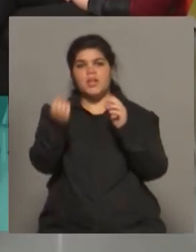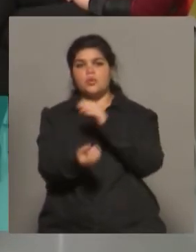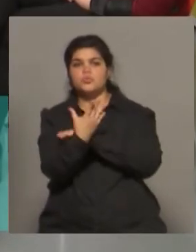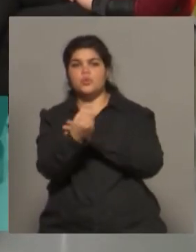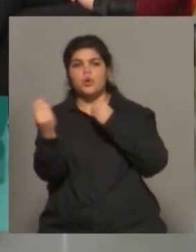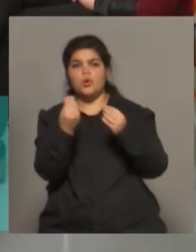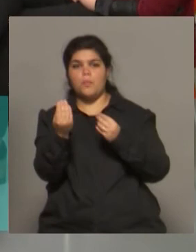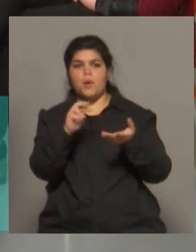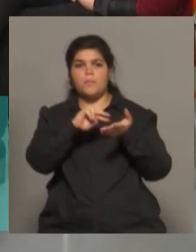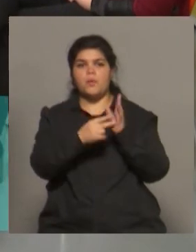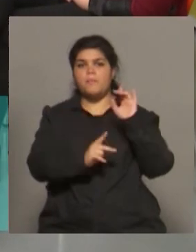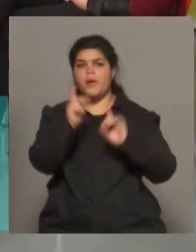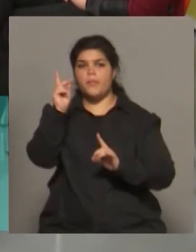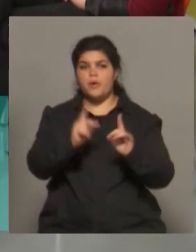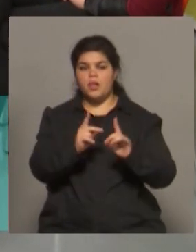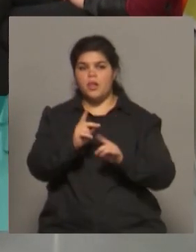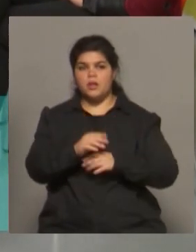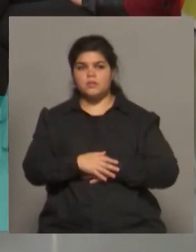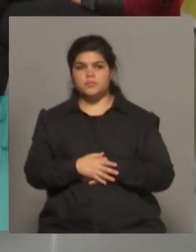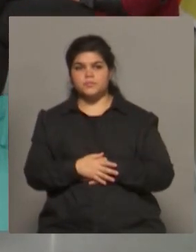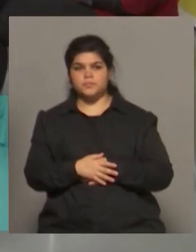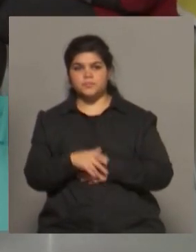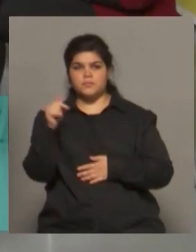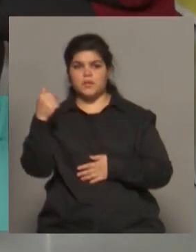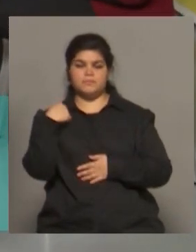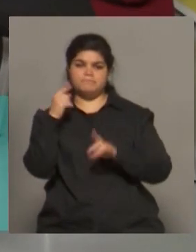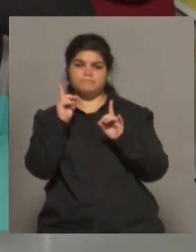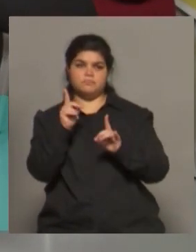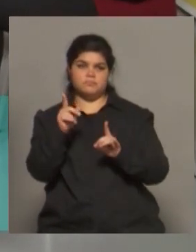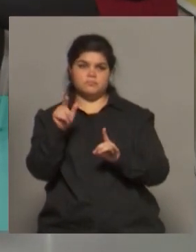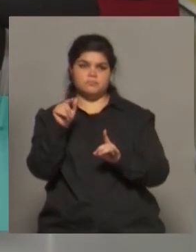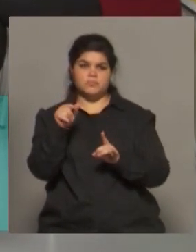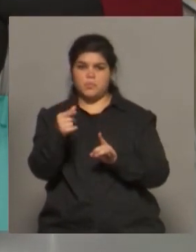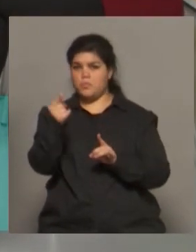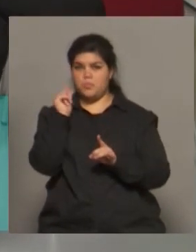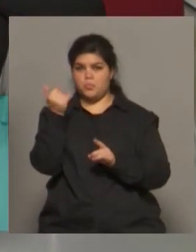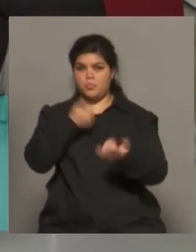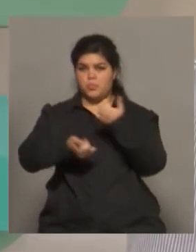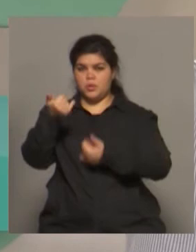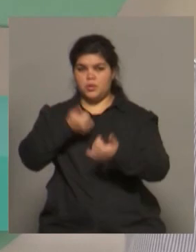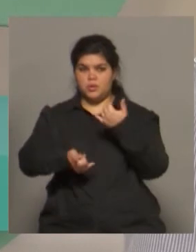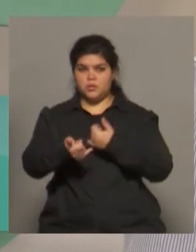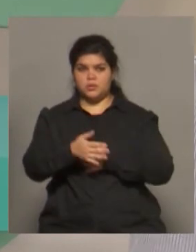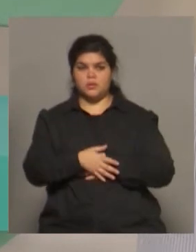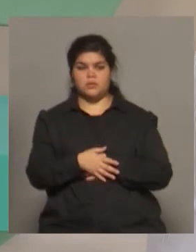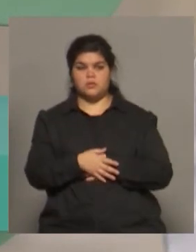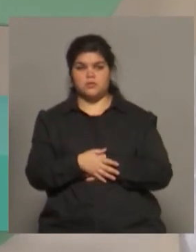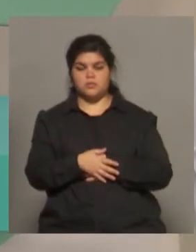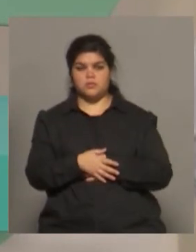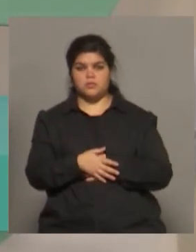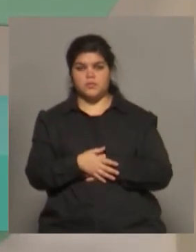tener? Mira, me parece que tiene que ver con lo que decía recién, que de